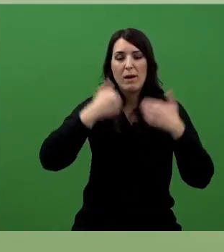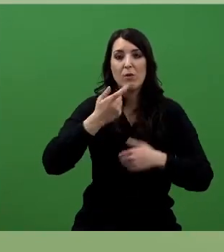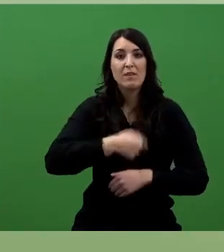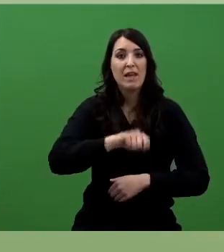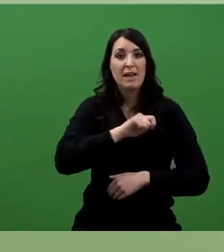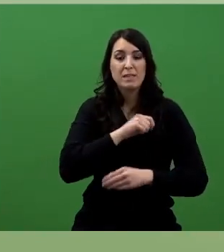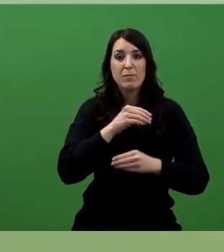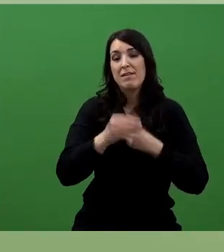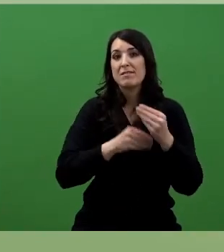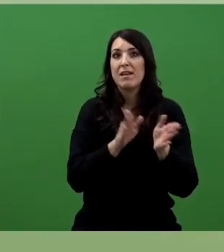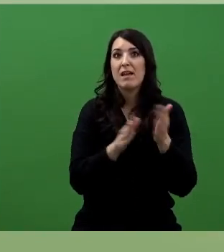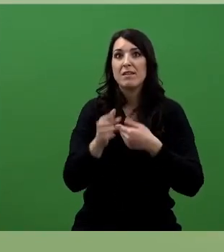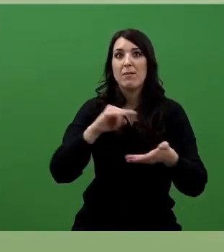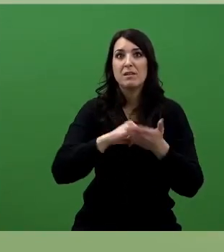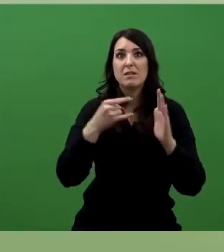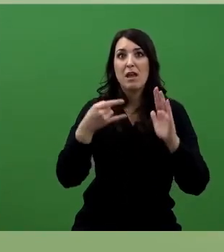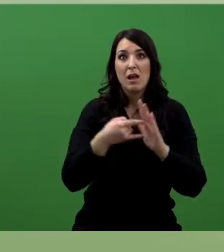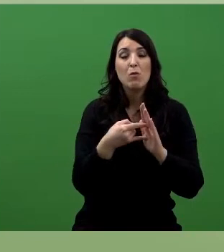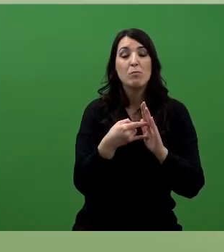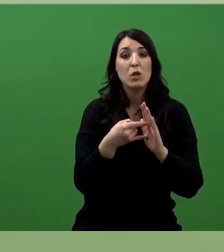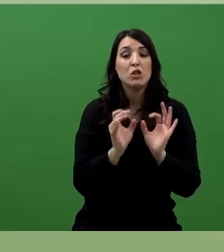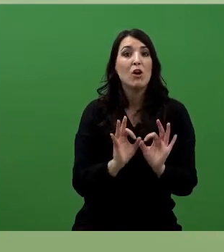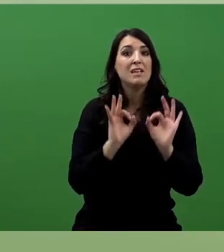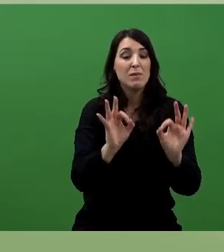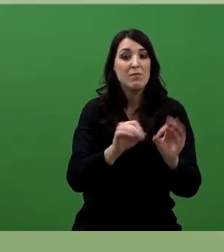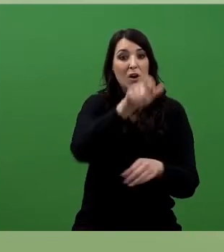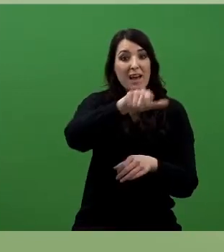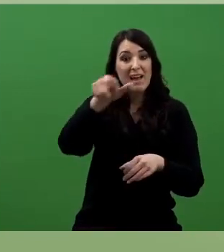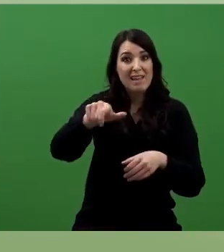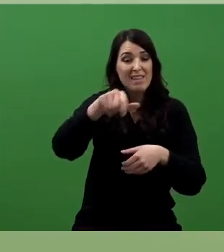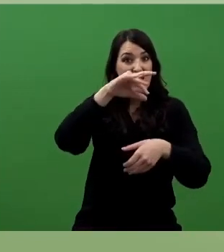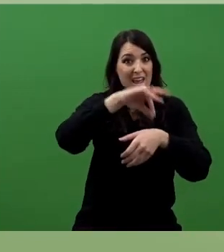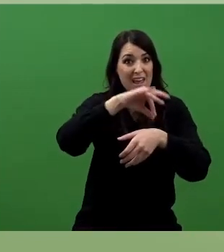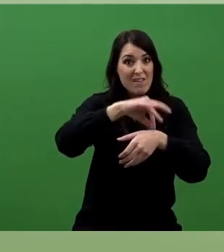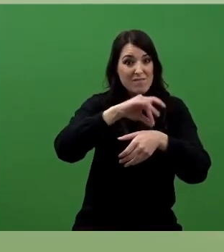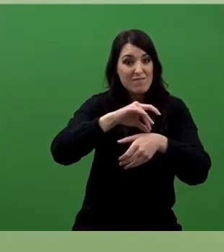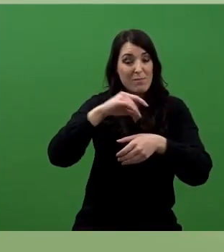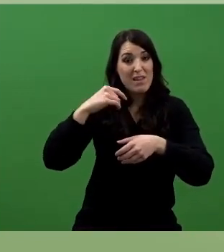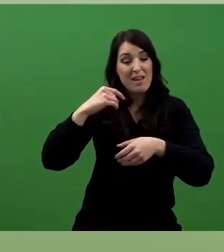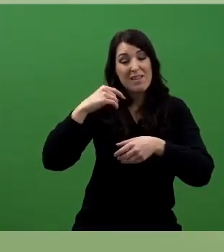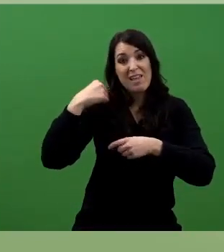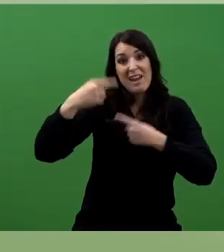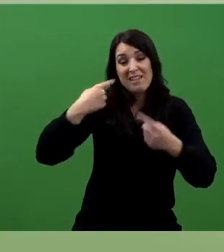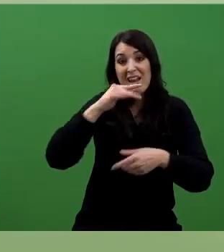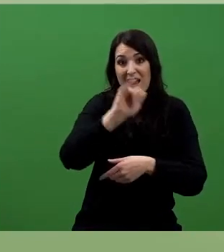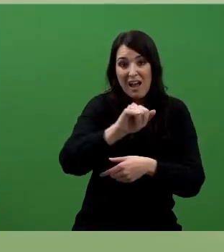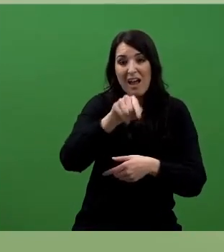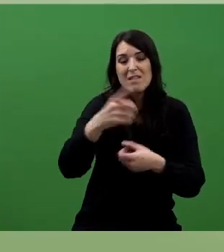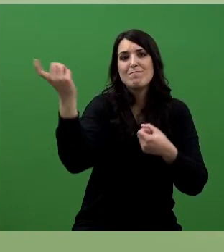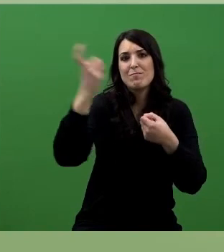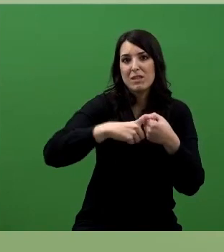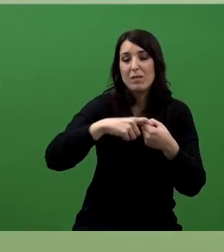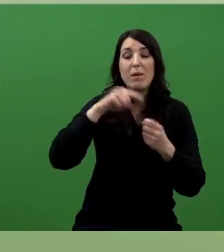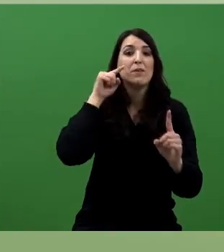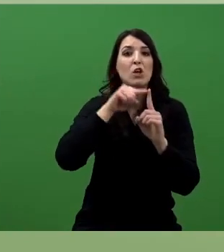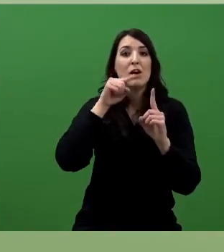habéis oído hablar. También se van a secuenciar pues, genomas de muchos afectados por enfermedades minoritarias. Y el objetivo es poder compartir estos genomas a